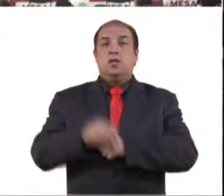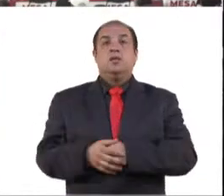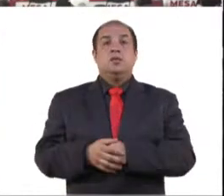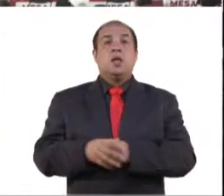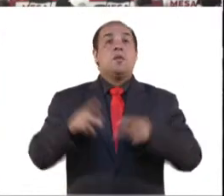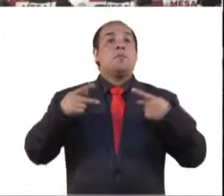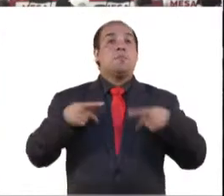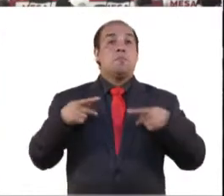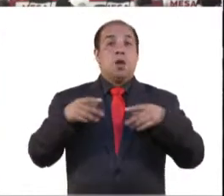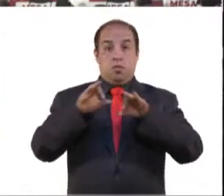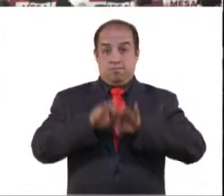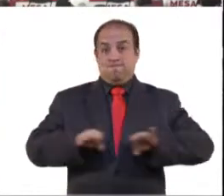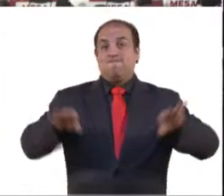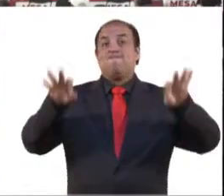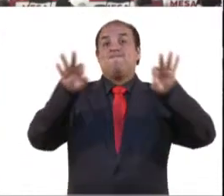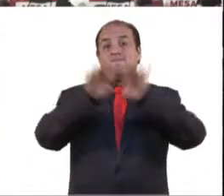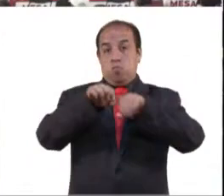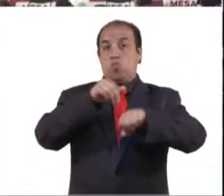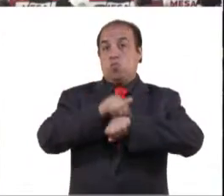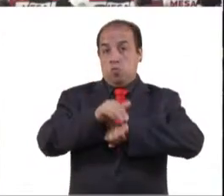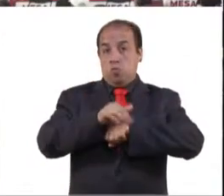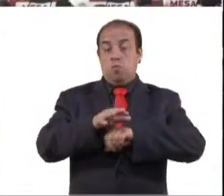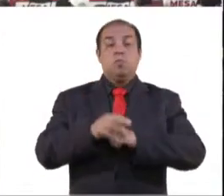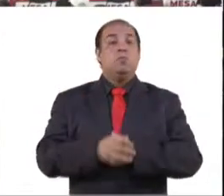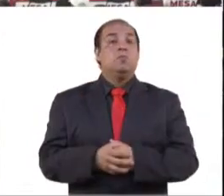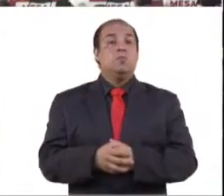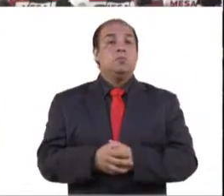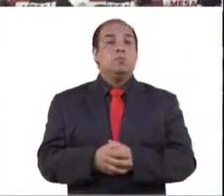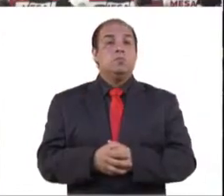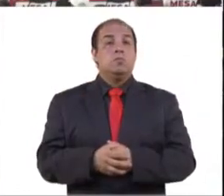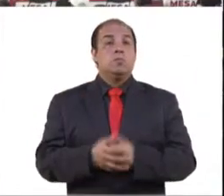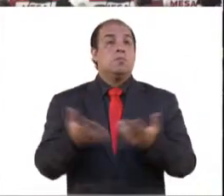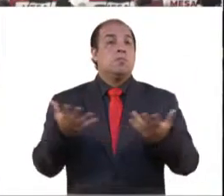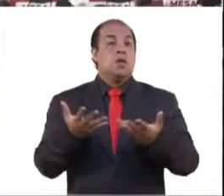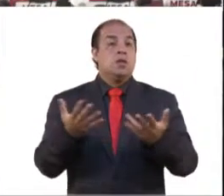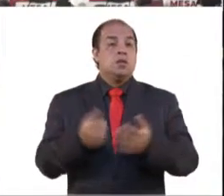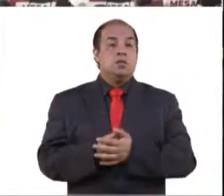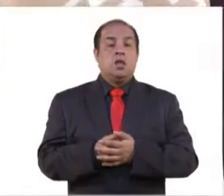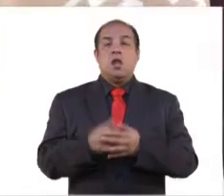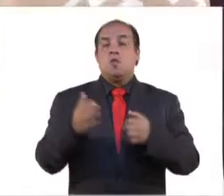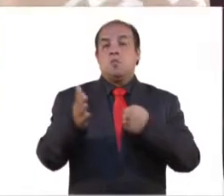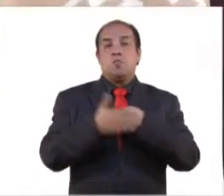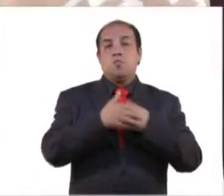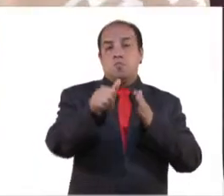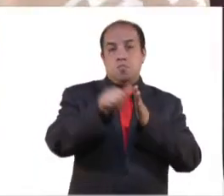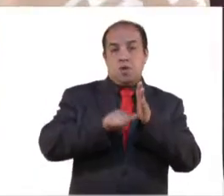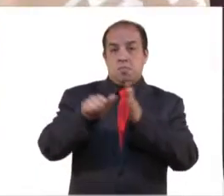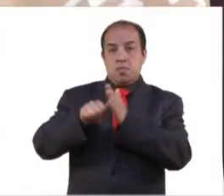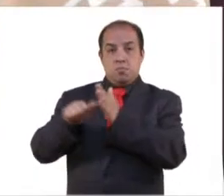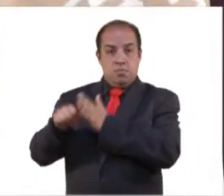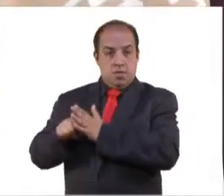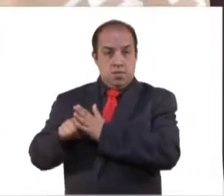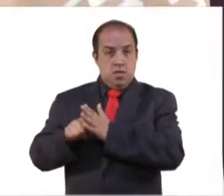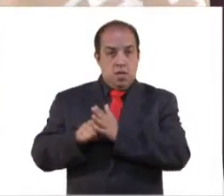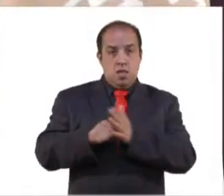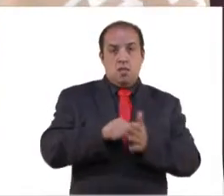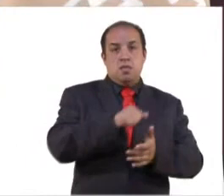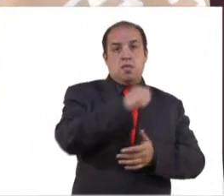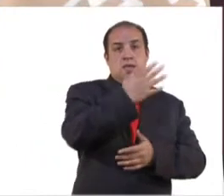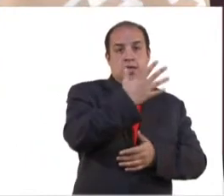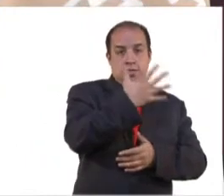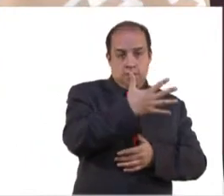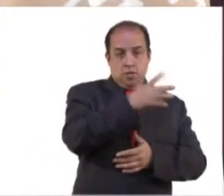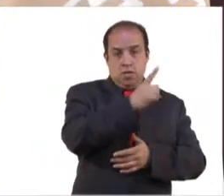de derechohabientes y vamos a hacerlo en el transcurso de los próximos meses hasta el 15 de abril